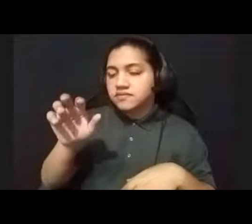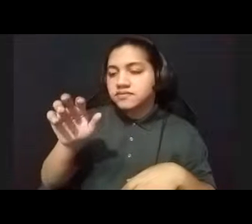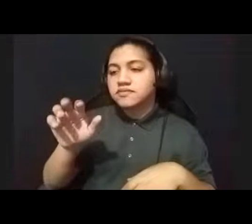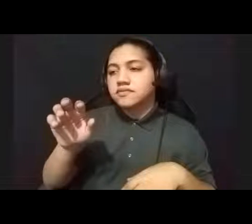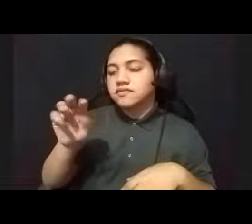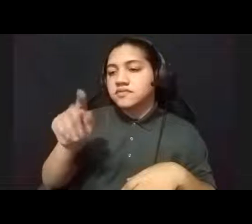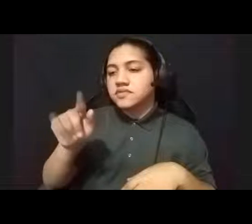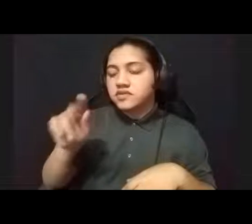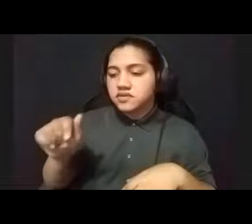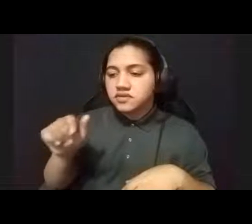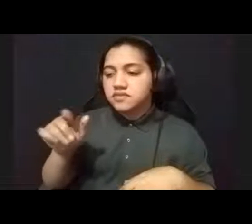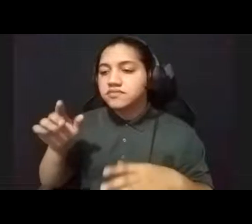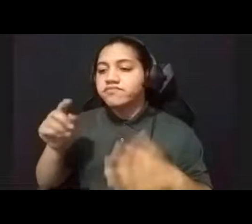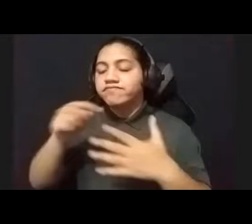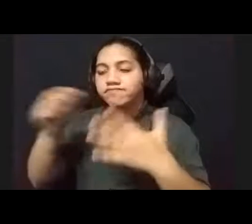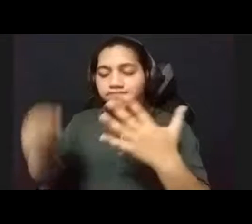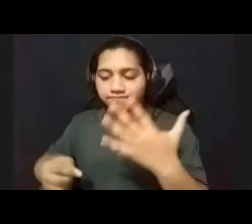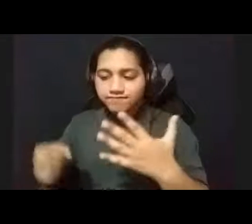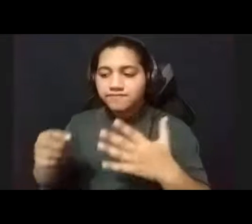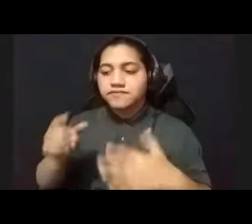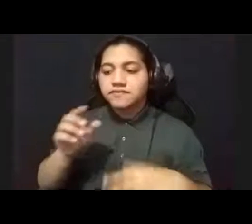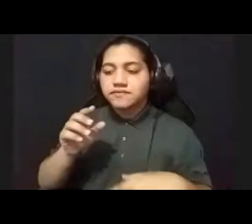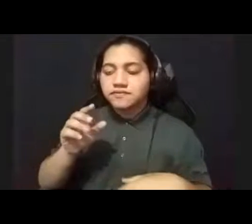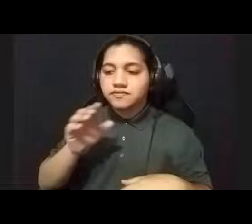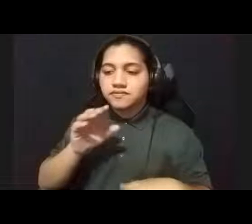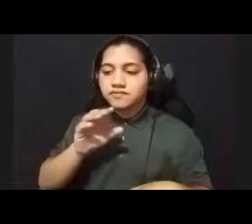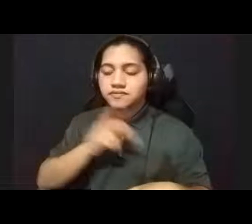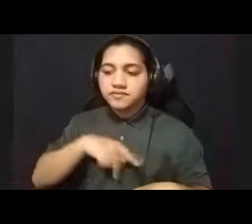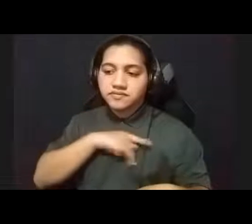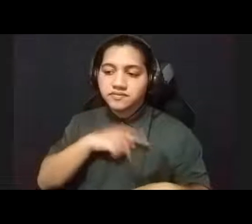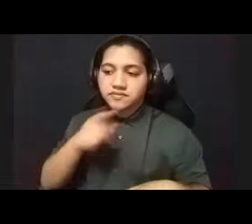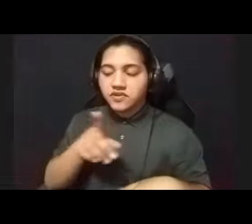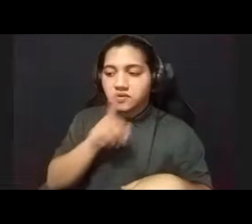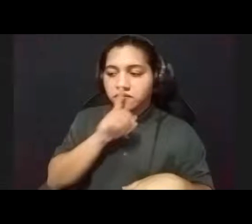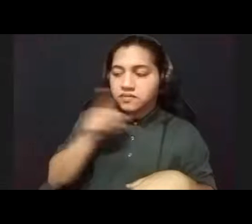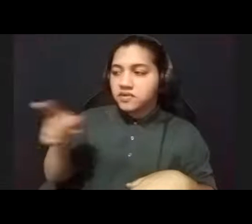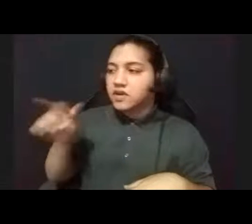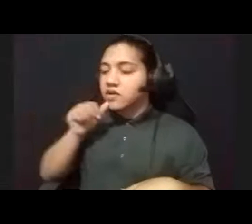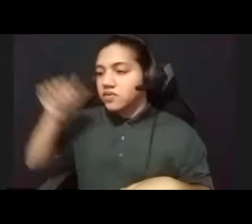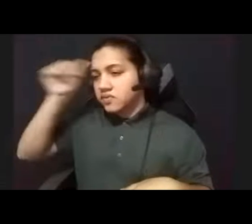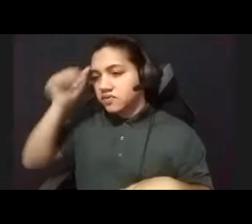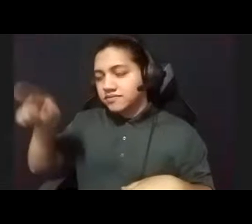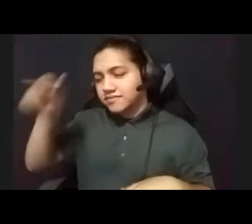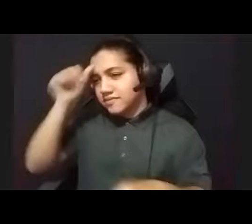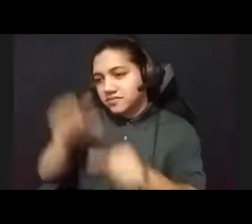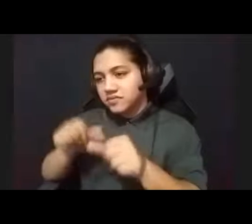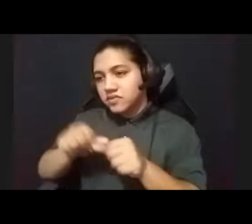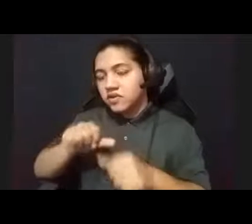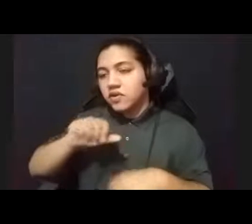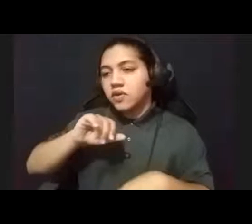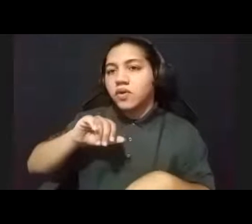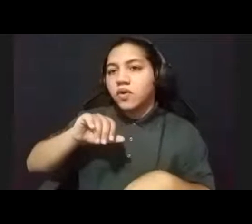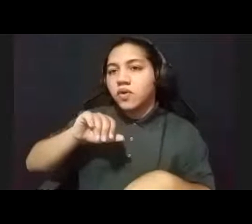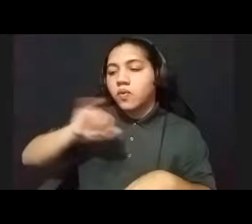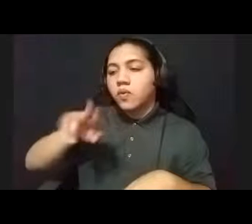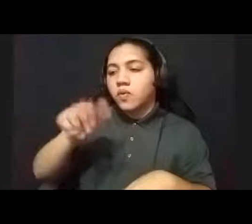de sombreros, entre otros, se quedaban callados y a veces algún adulto mayor decía que recordaba a Juan Bobo y a